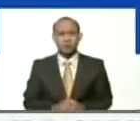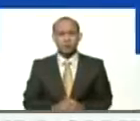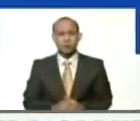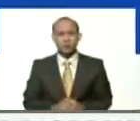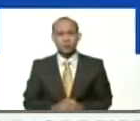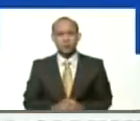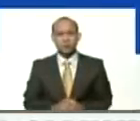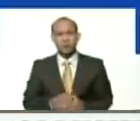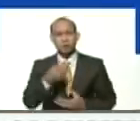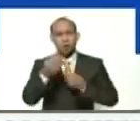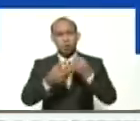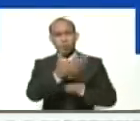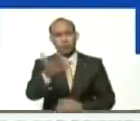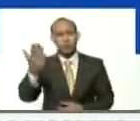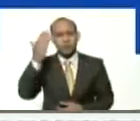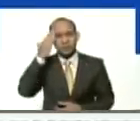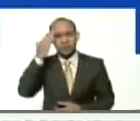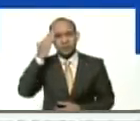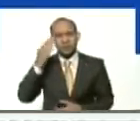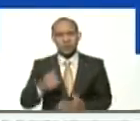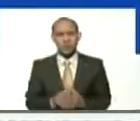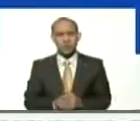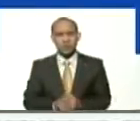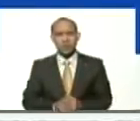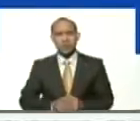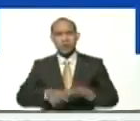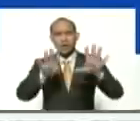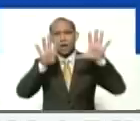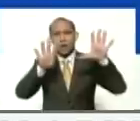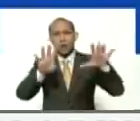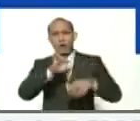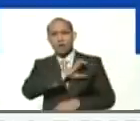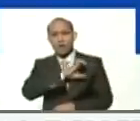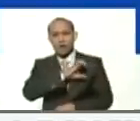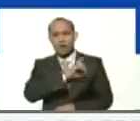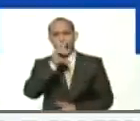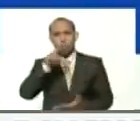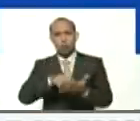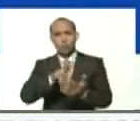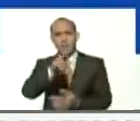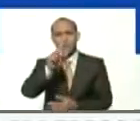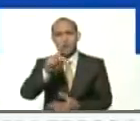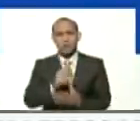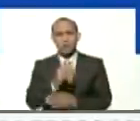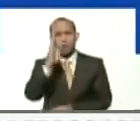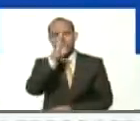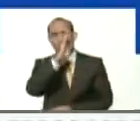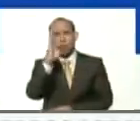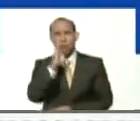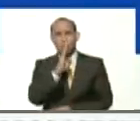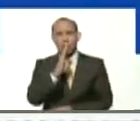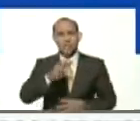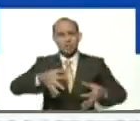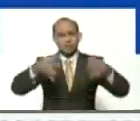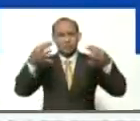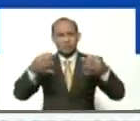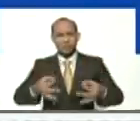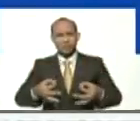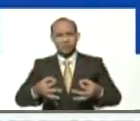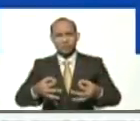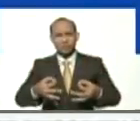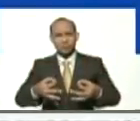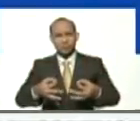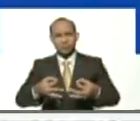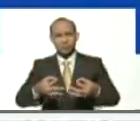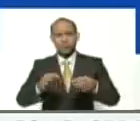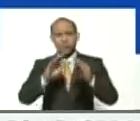como ustedes bien saben el 9 de enero del 2021 brasil formaliza ante la comunidad